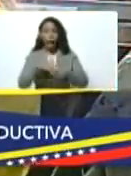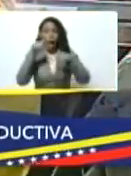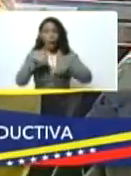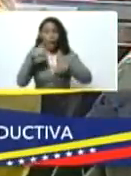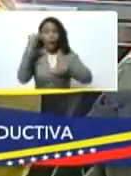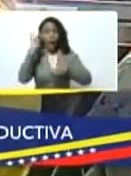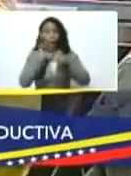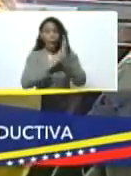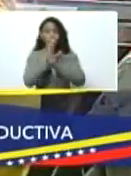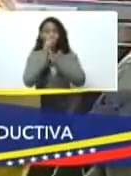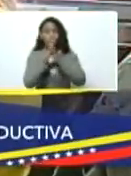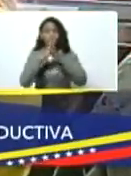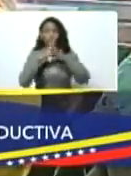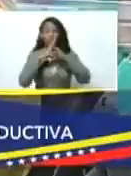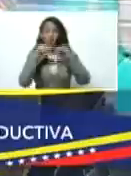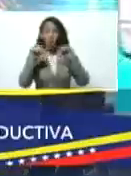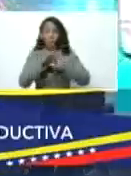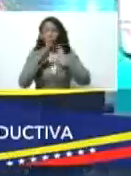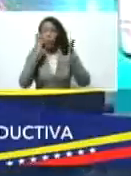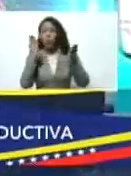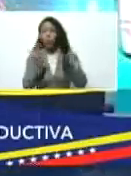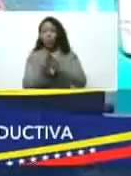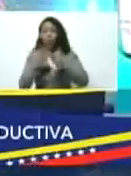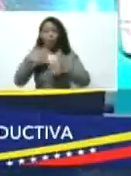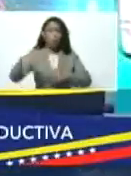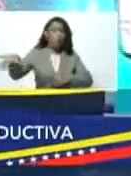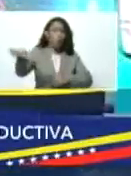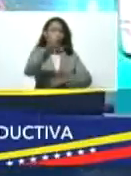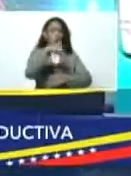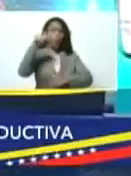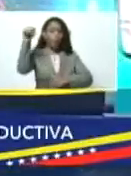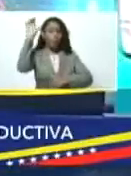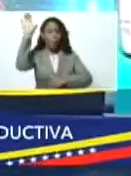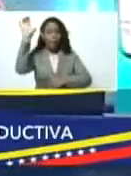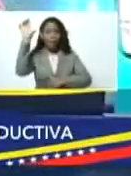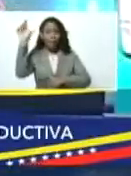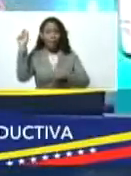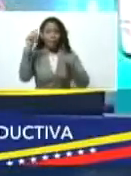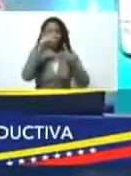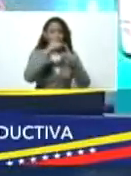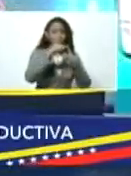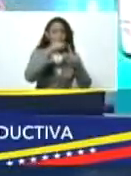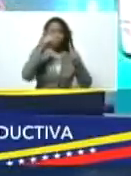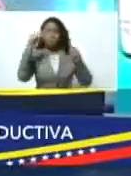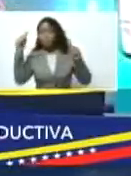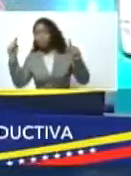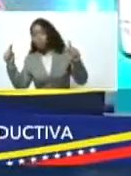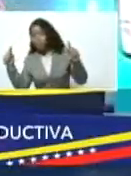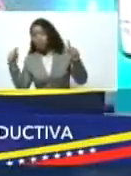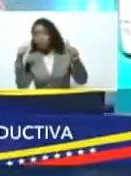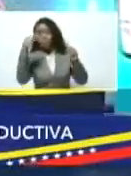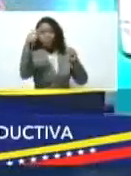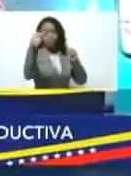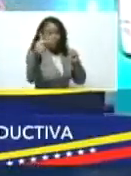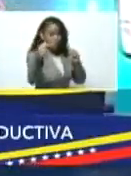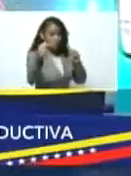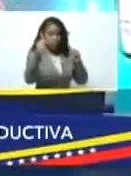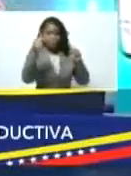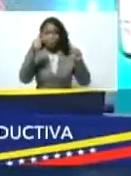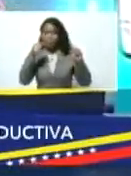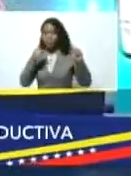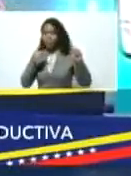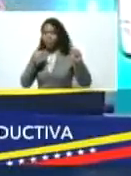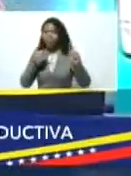emprendiendo todo el mundo, de todo el país, de punta a punta. ¿Ah? De punta a punta. Y